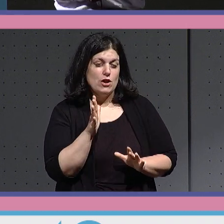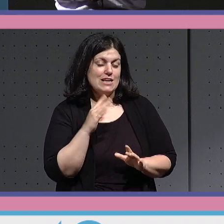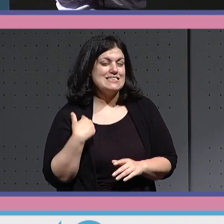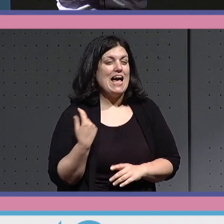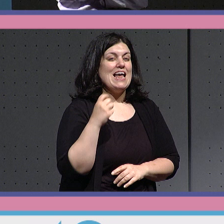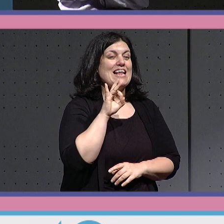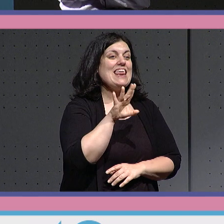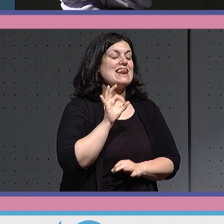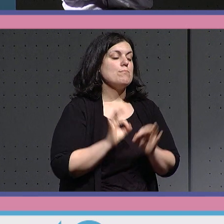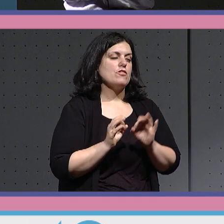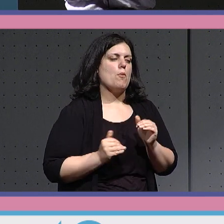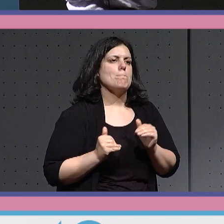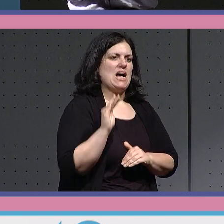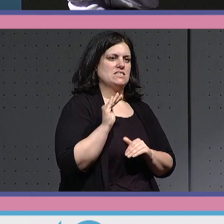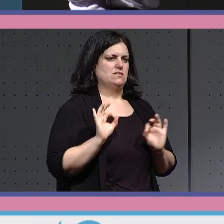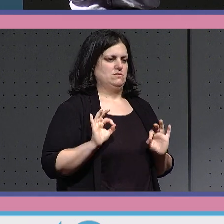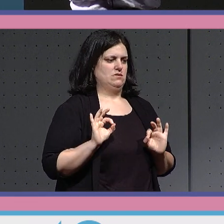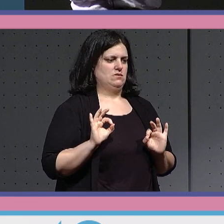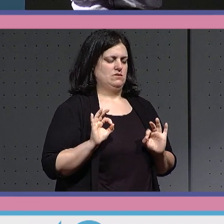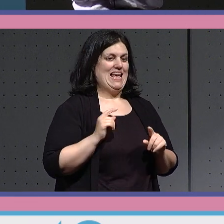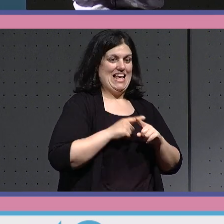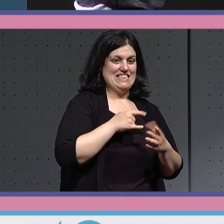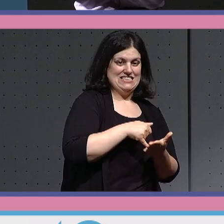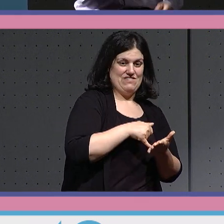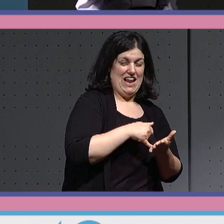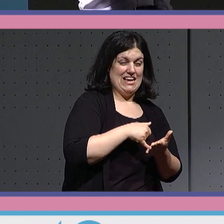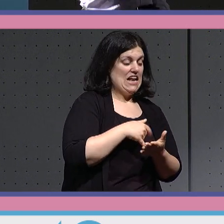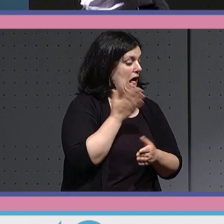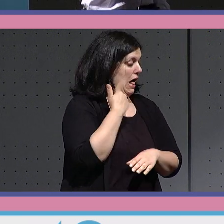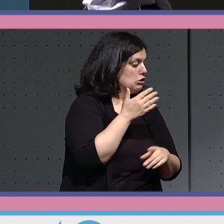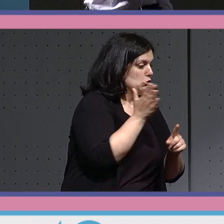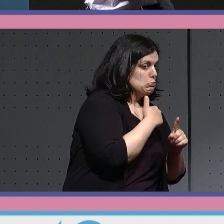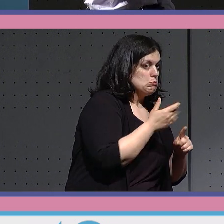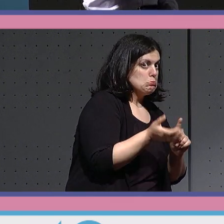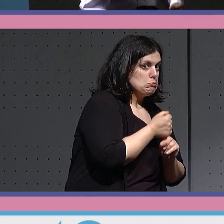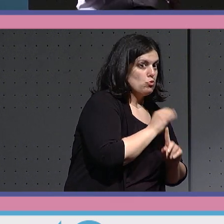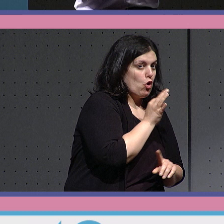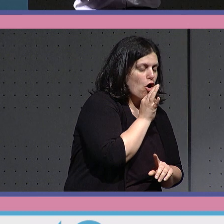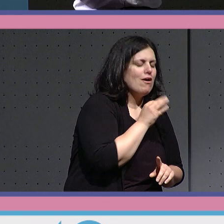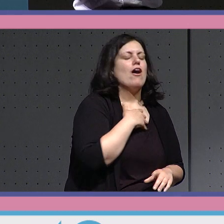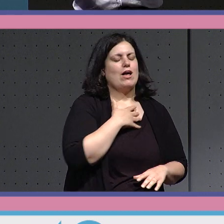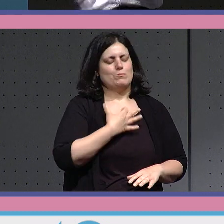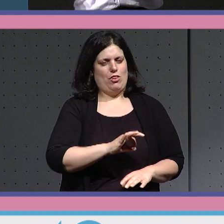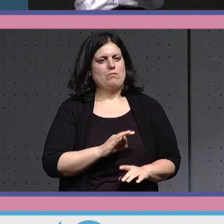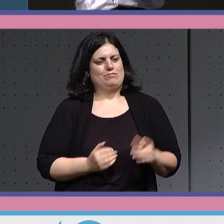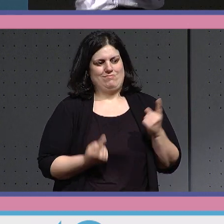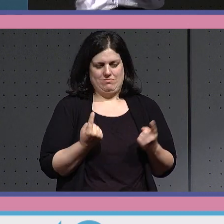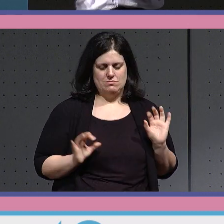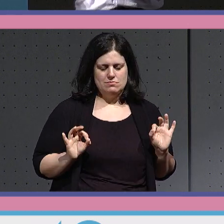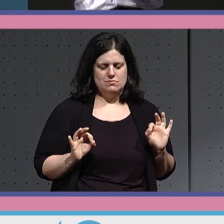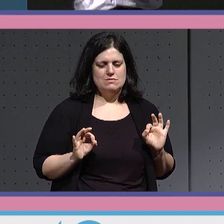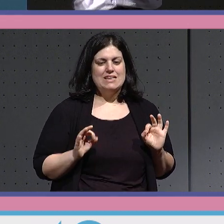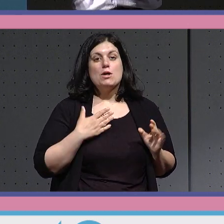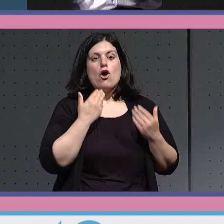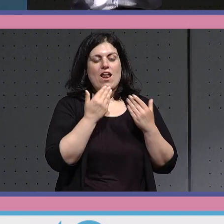más. Un 1% eran X frágil no detectados. Pero lo que más son mutaciones en estos 100 y pico genes distintos